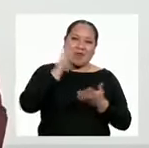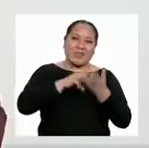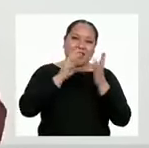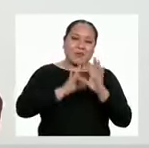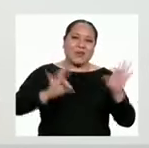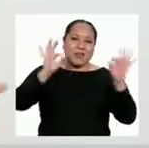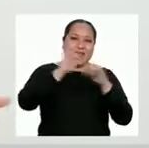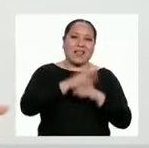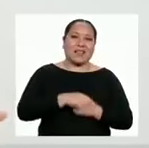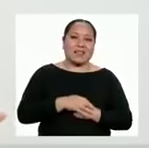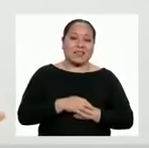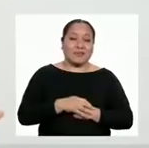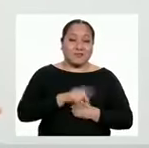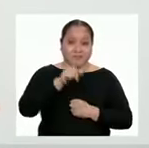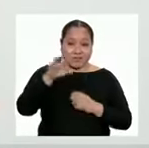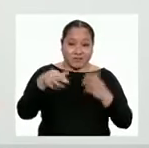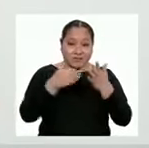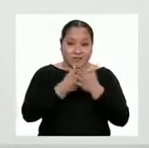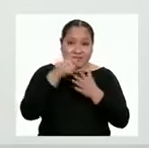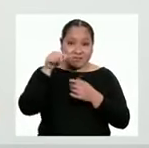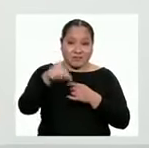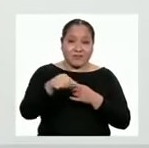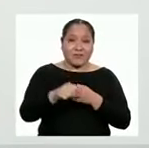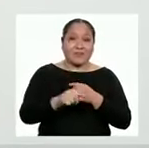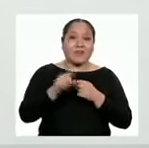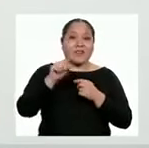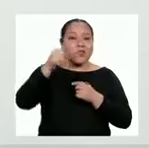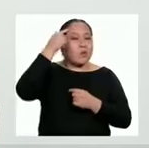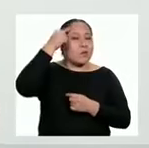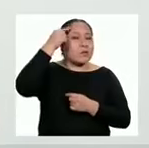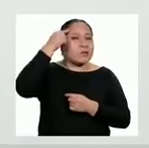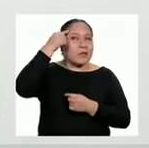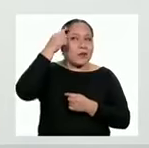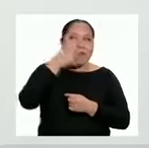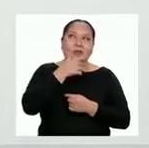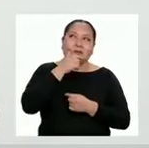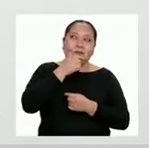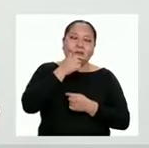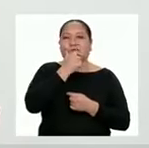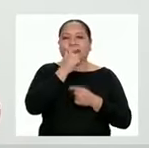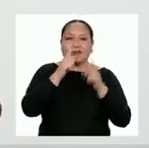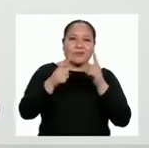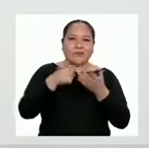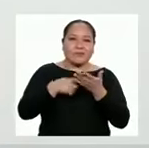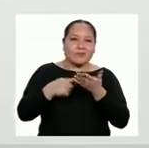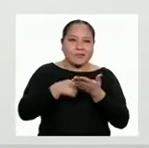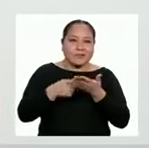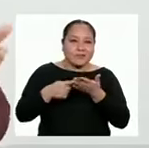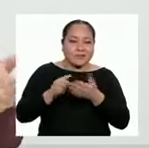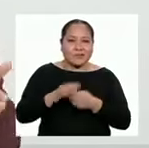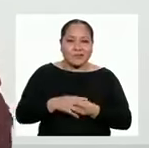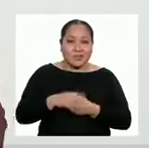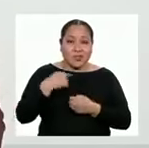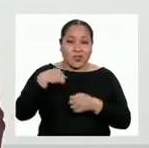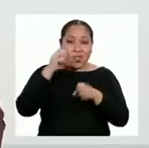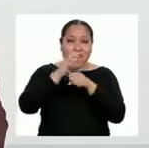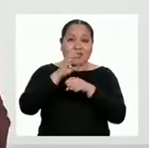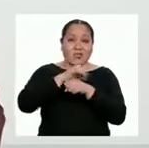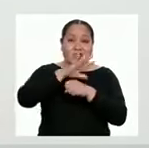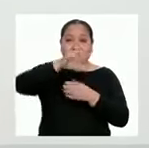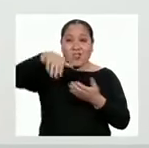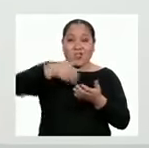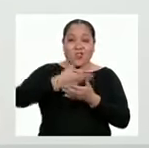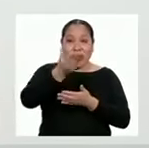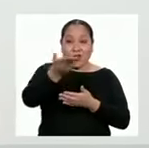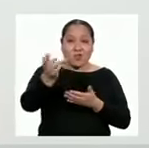principal. Y llegaste a ella a partir de tu pensamiento deductivo. Les recomiendo a todas y